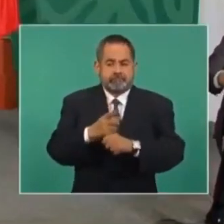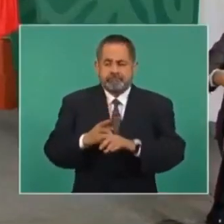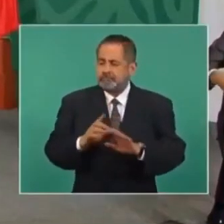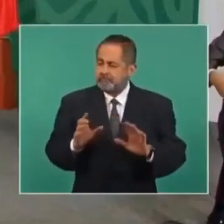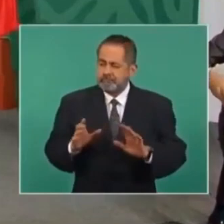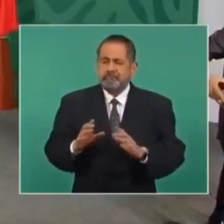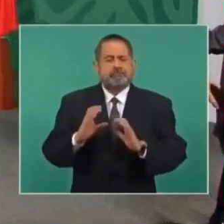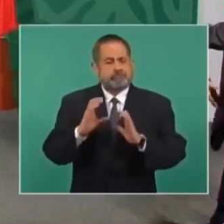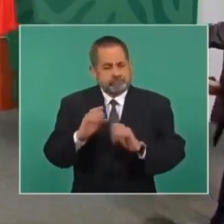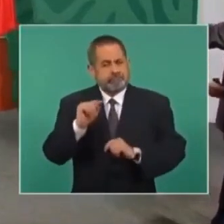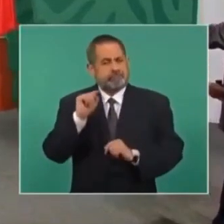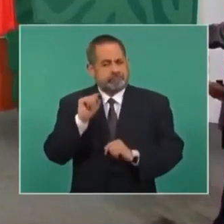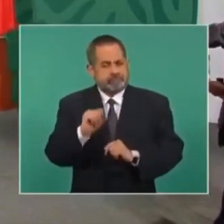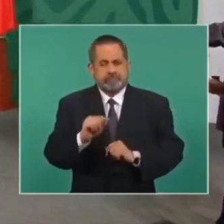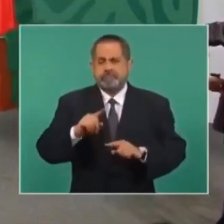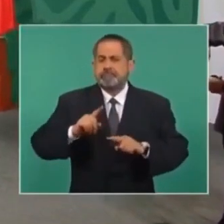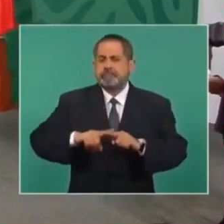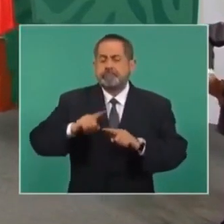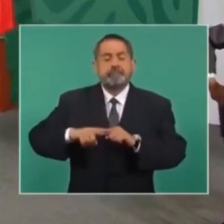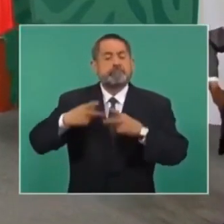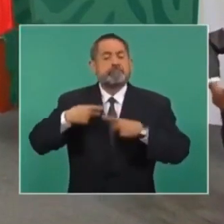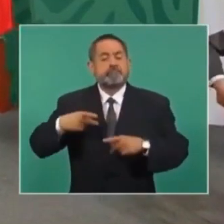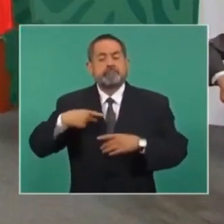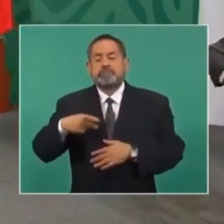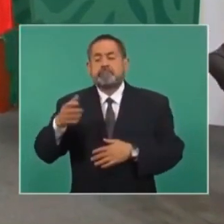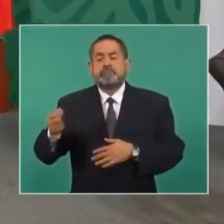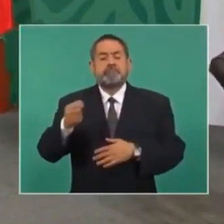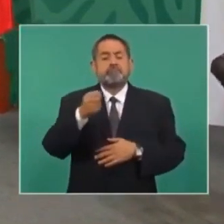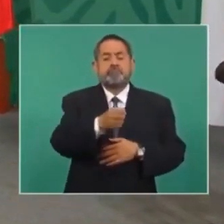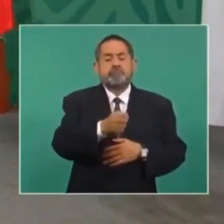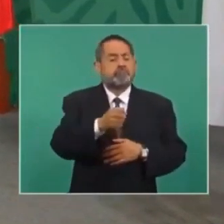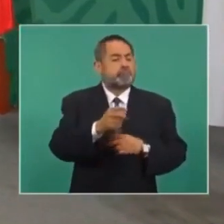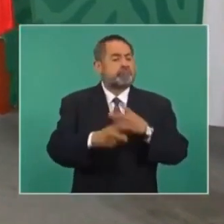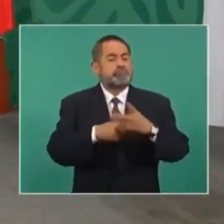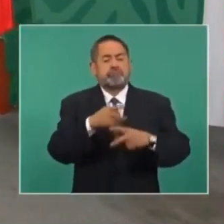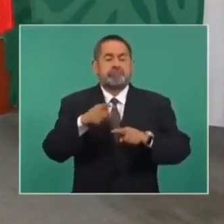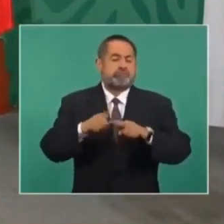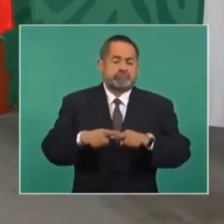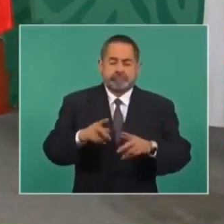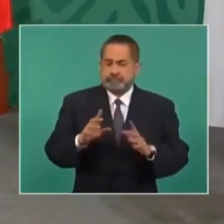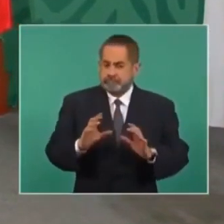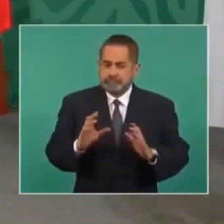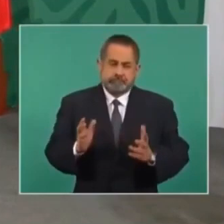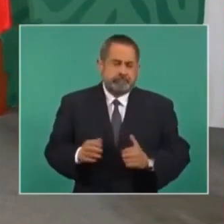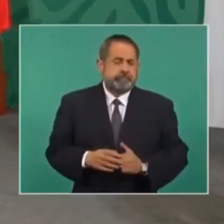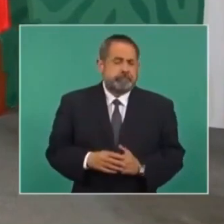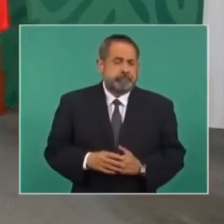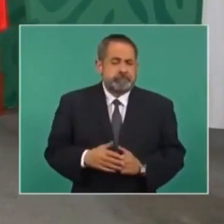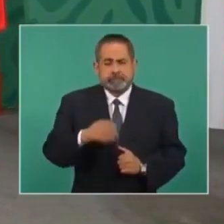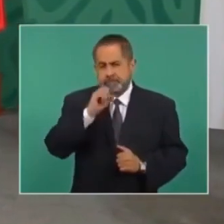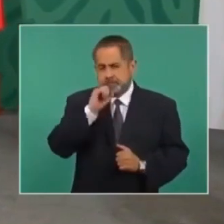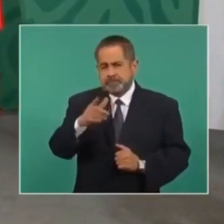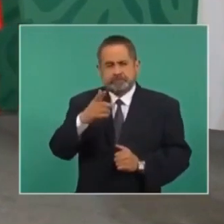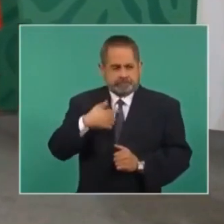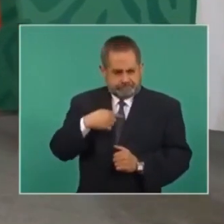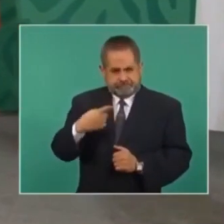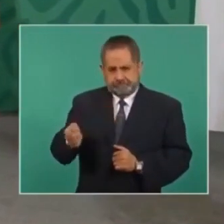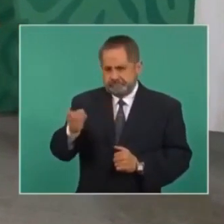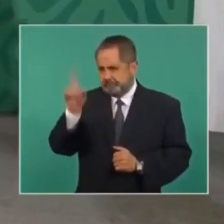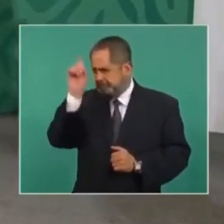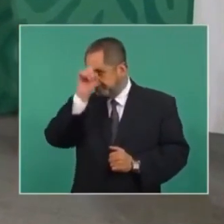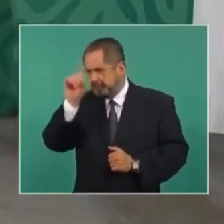la persona que va a ocupar ese cargo. Y también les recomiendo